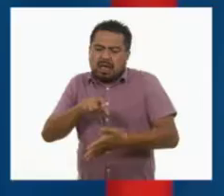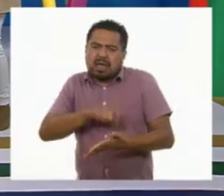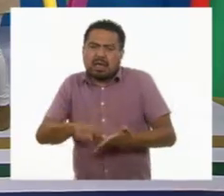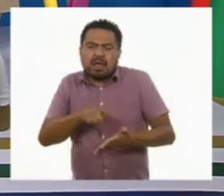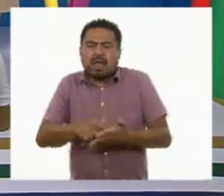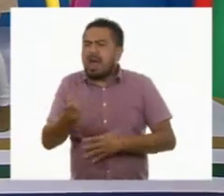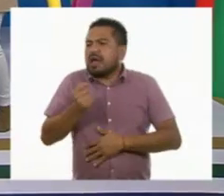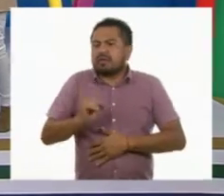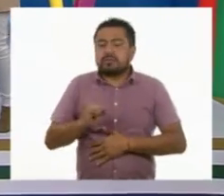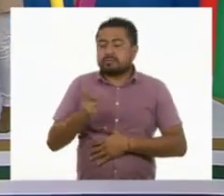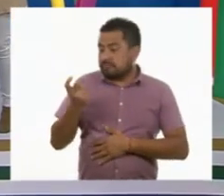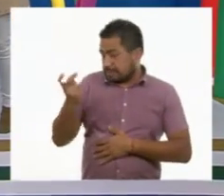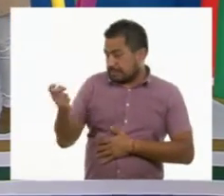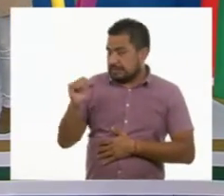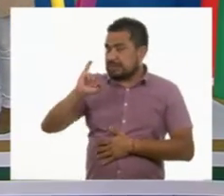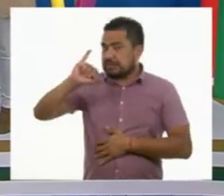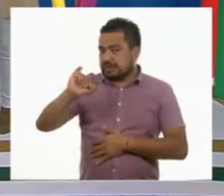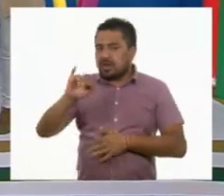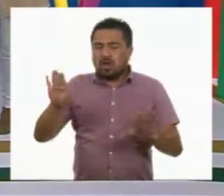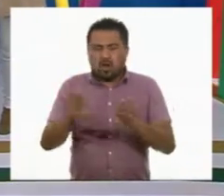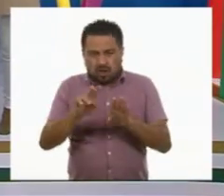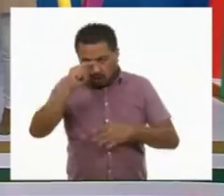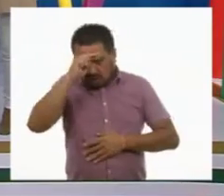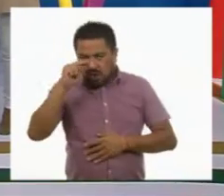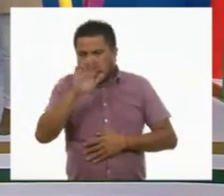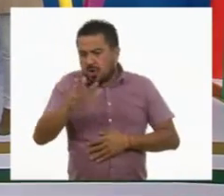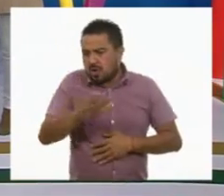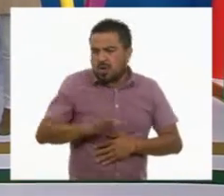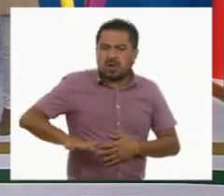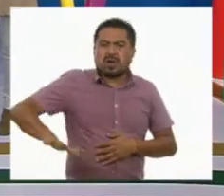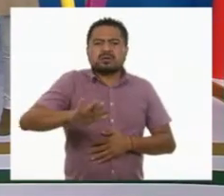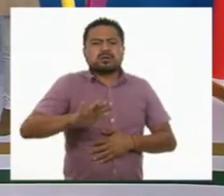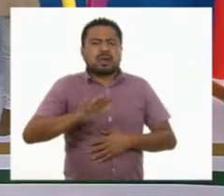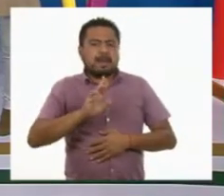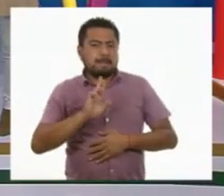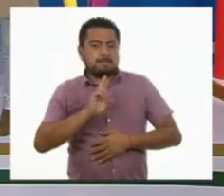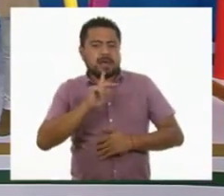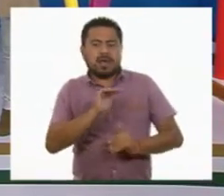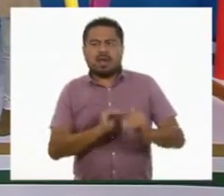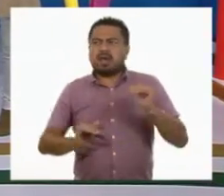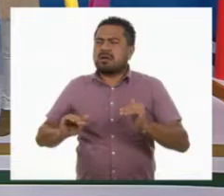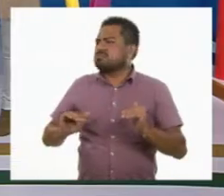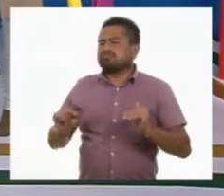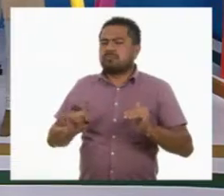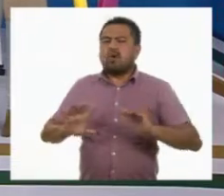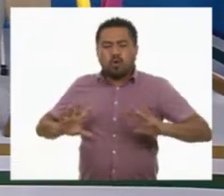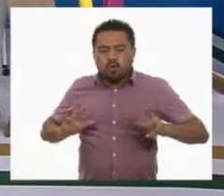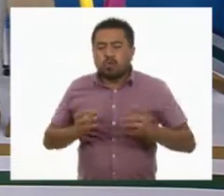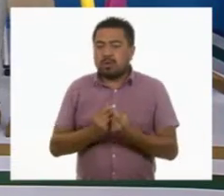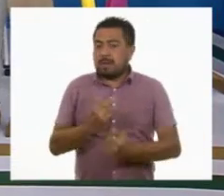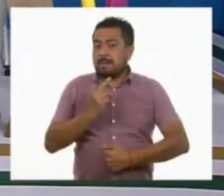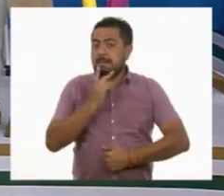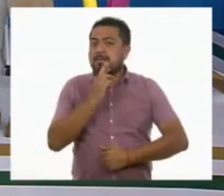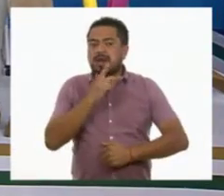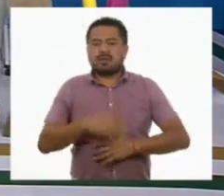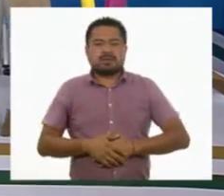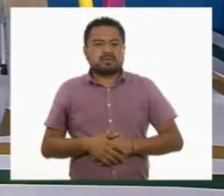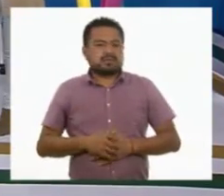así. Efectivamente, María. Como mexicano te digo, nadie es mejor que todos nosotros juntos.